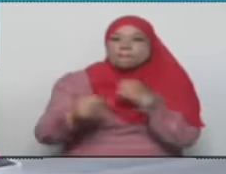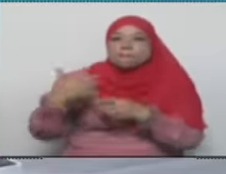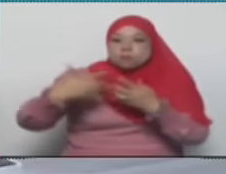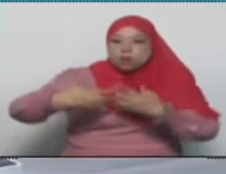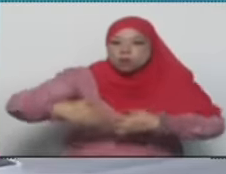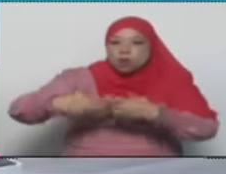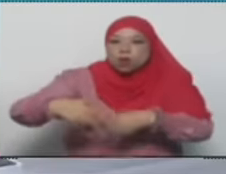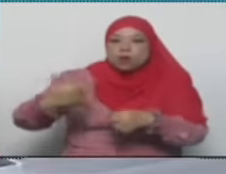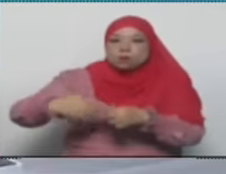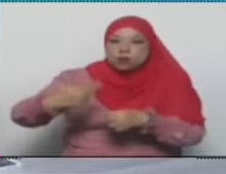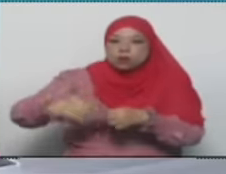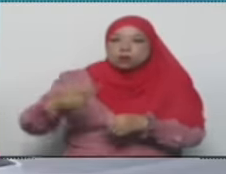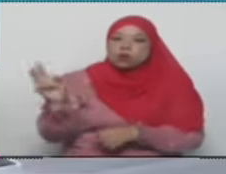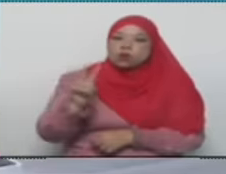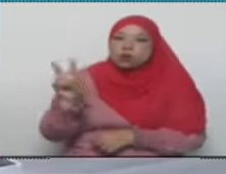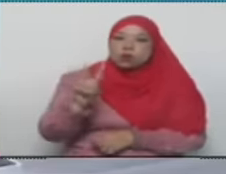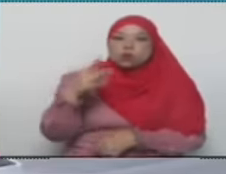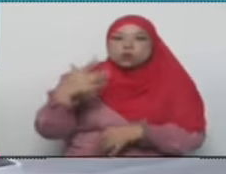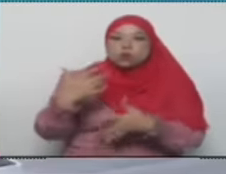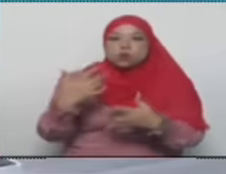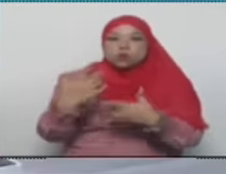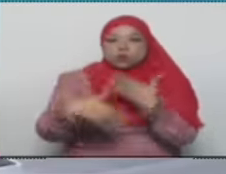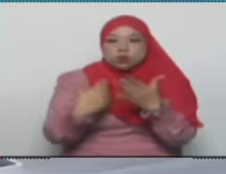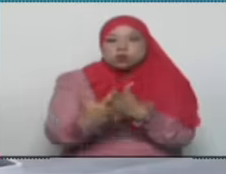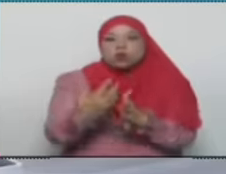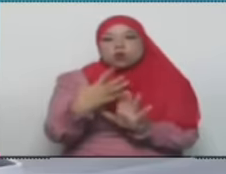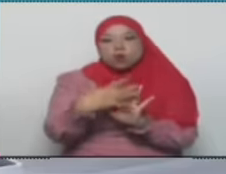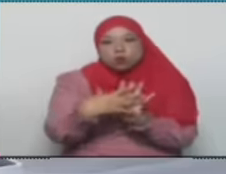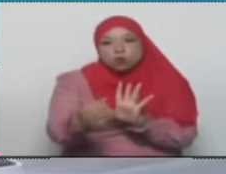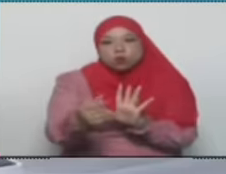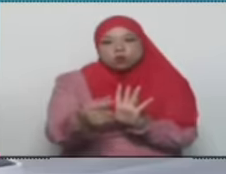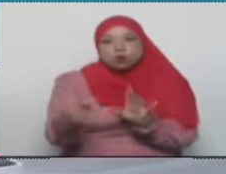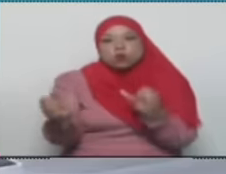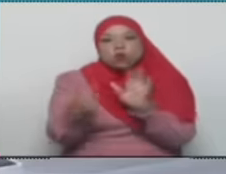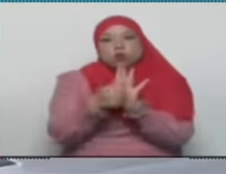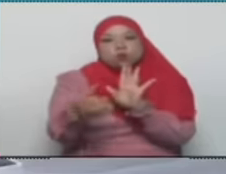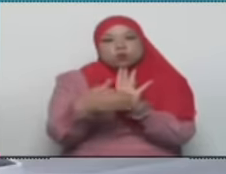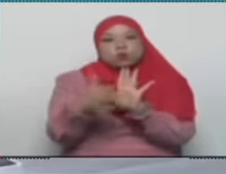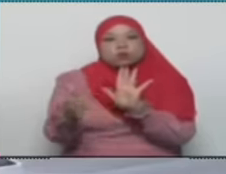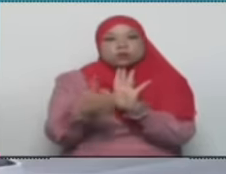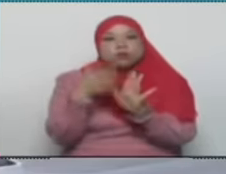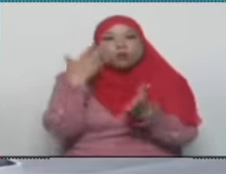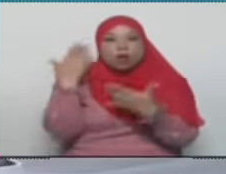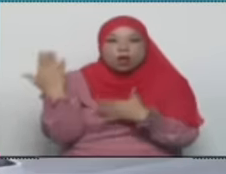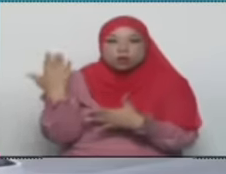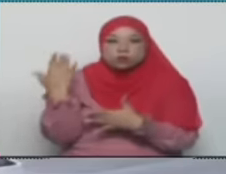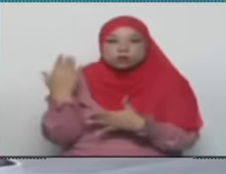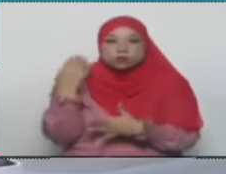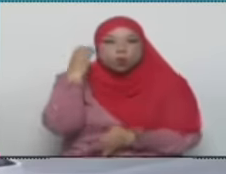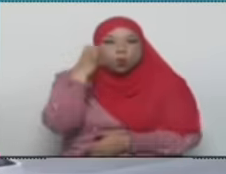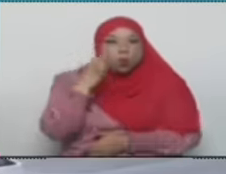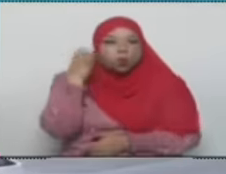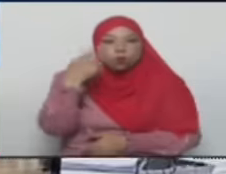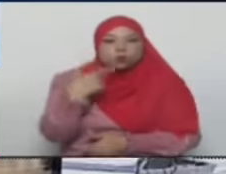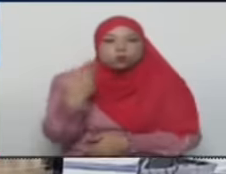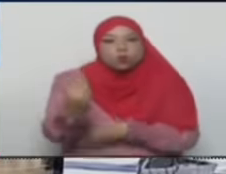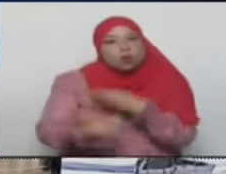venezolano para arrodillar a las grandes empresas, por ejemplo. Que bueno, él dirigió el golpe de Estado contra Evo Morales. No lo digo